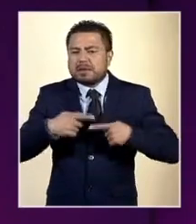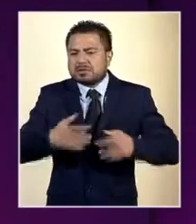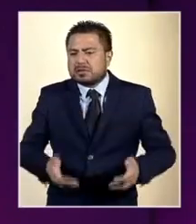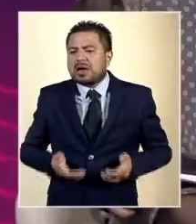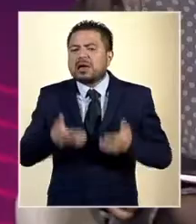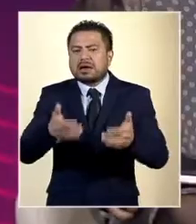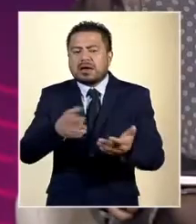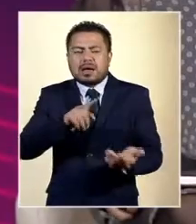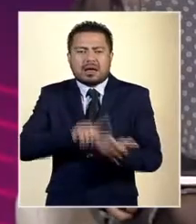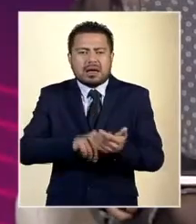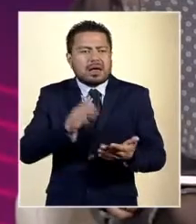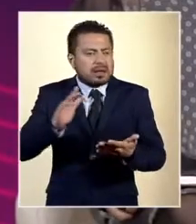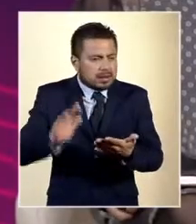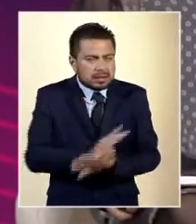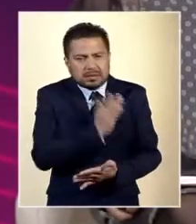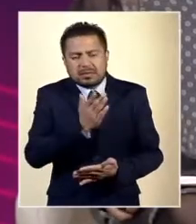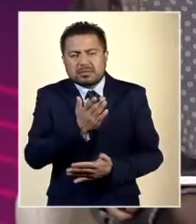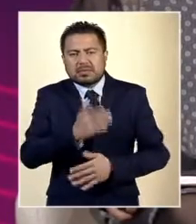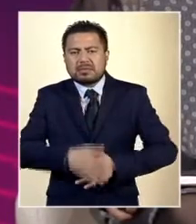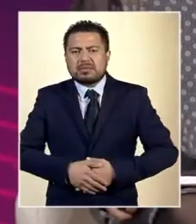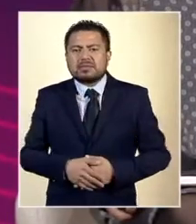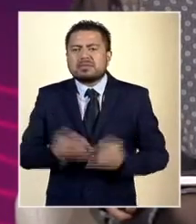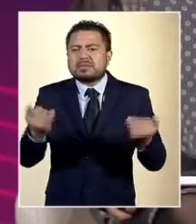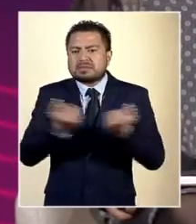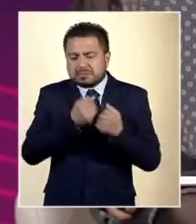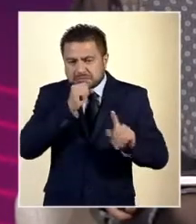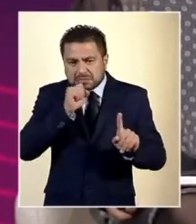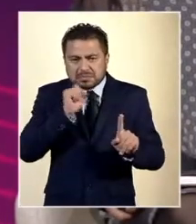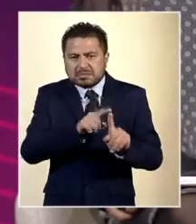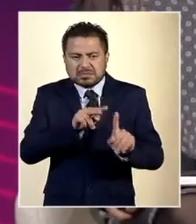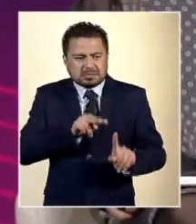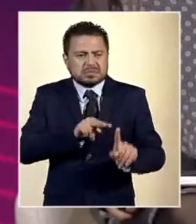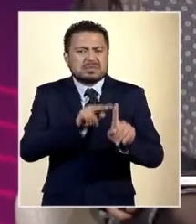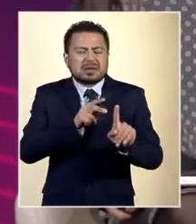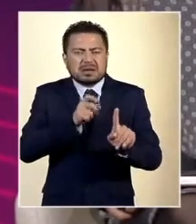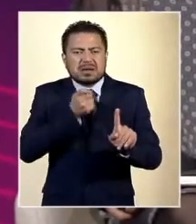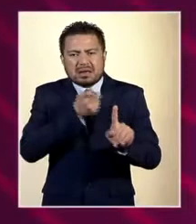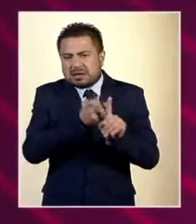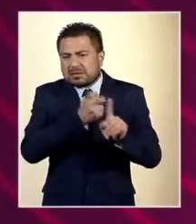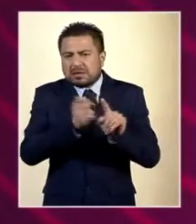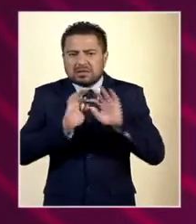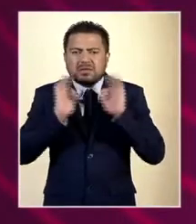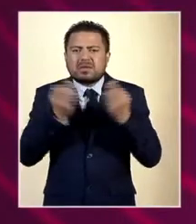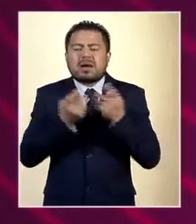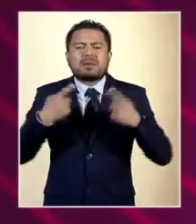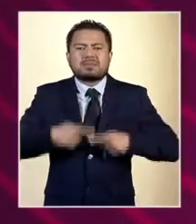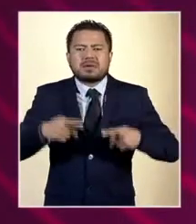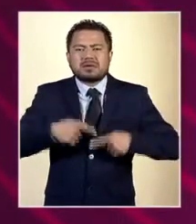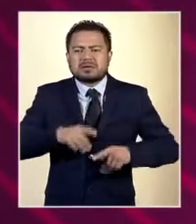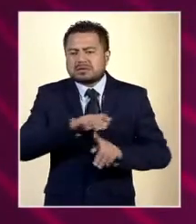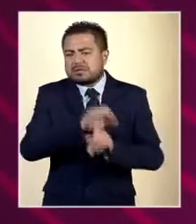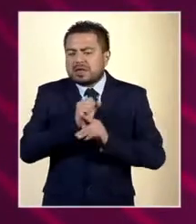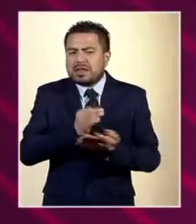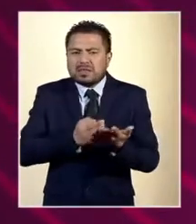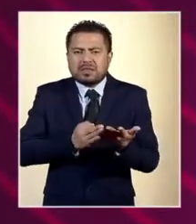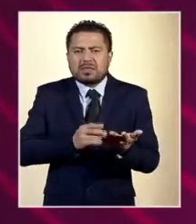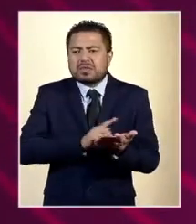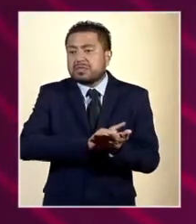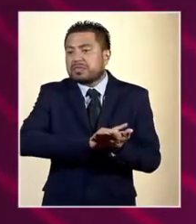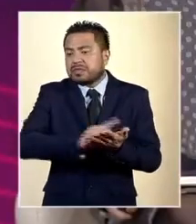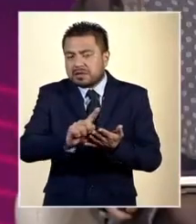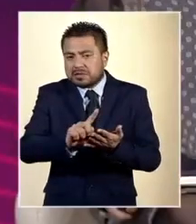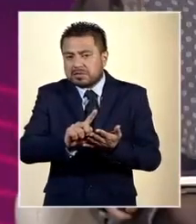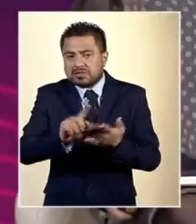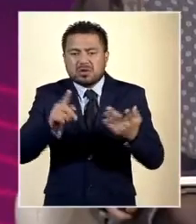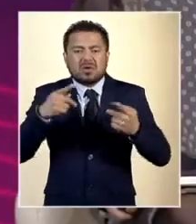callejeras. Además, también verlo de esta manera habla de personas sujetos de derecho. Cuando hablamos